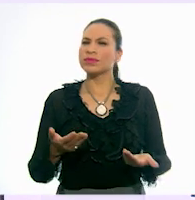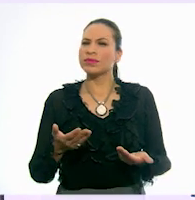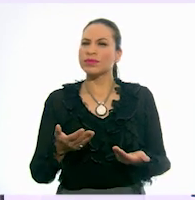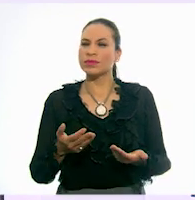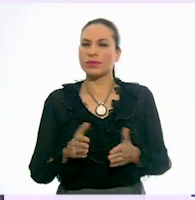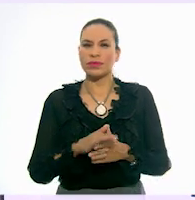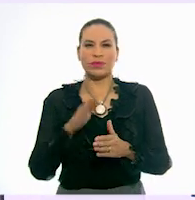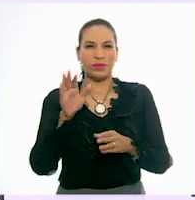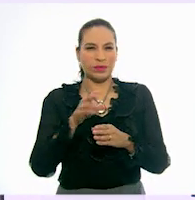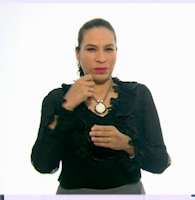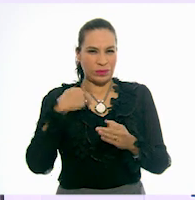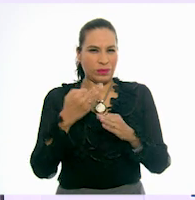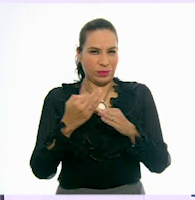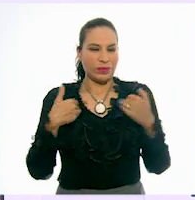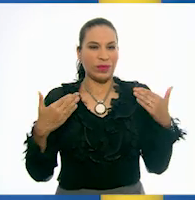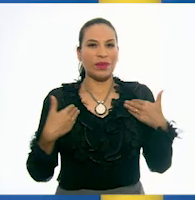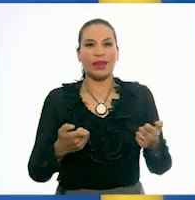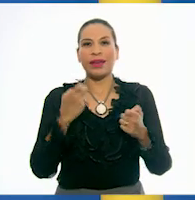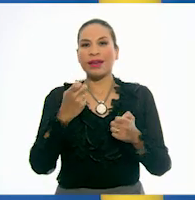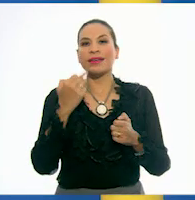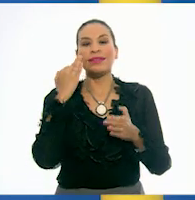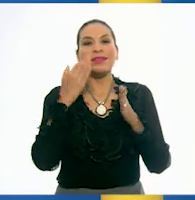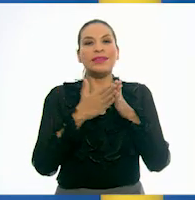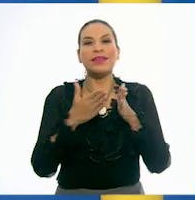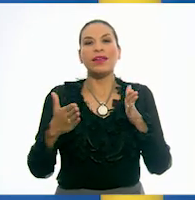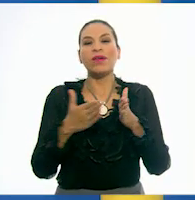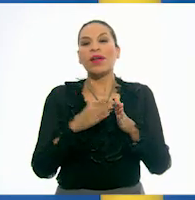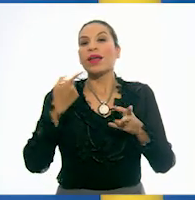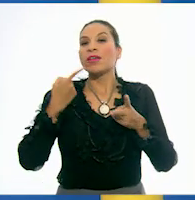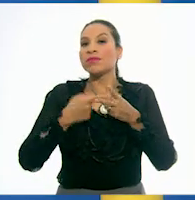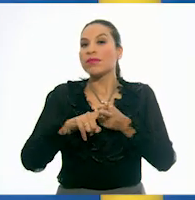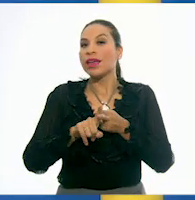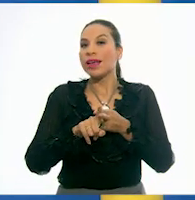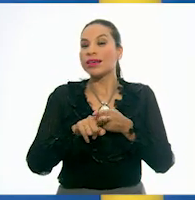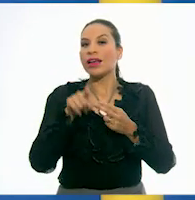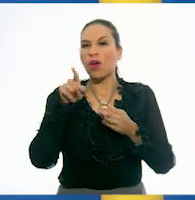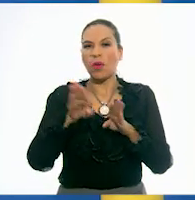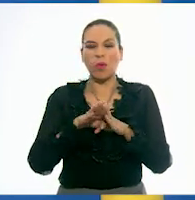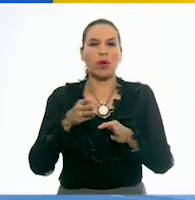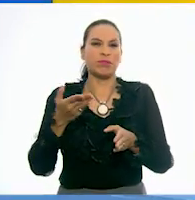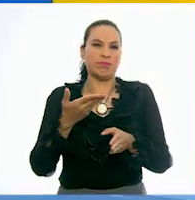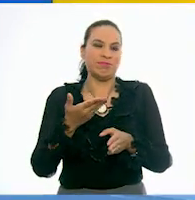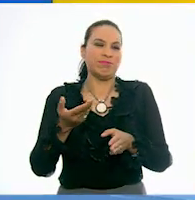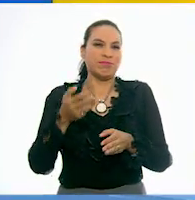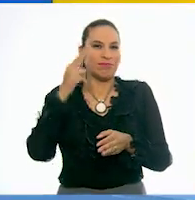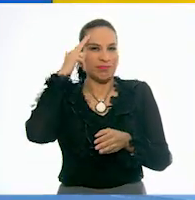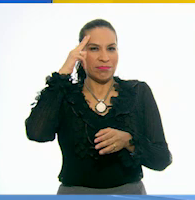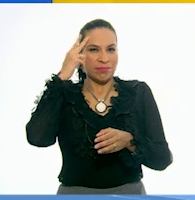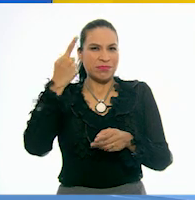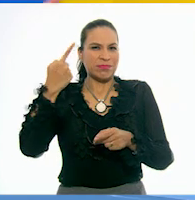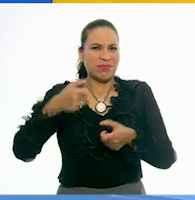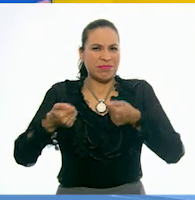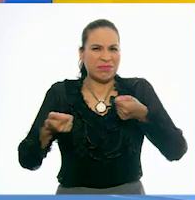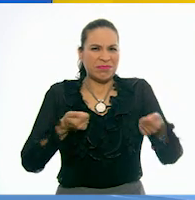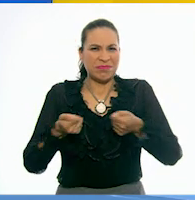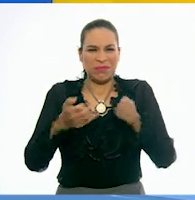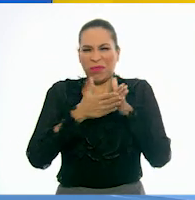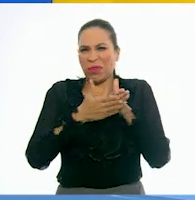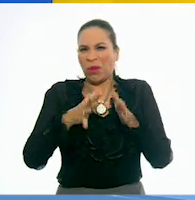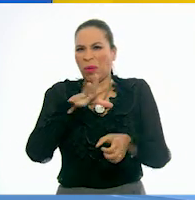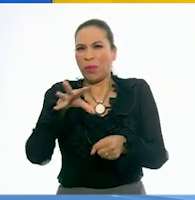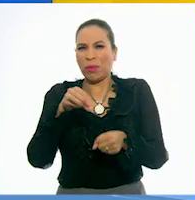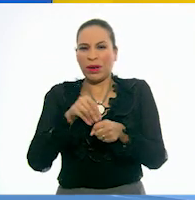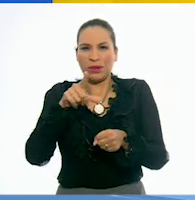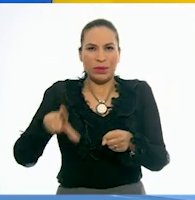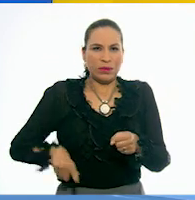Entonces, por lo que entendí, a partir de este momento es cuando comienza la dictadura. Precisamente. La plena dictadura